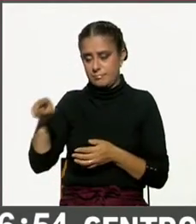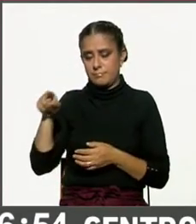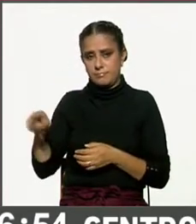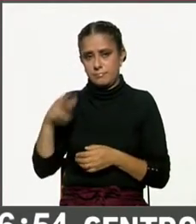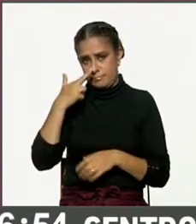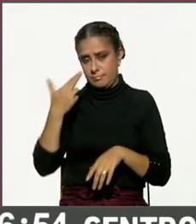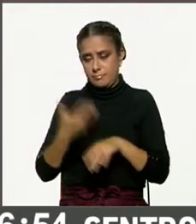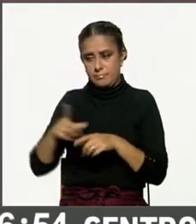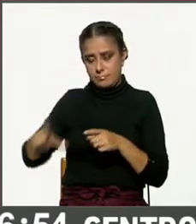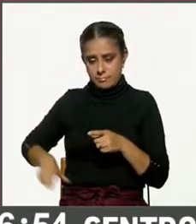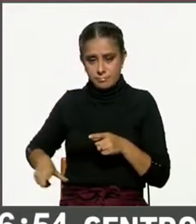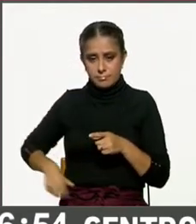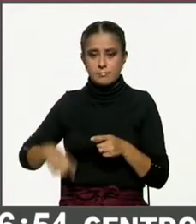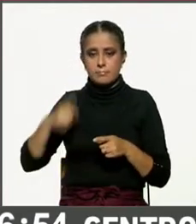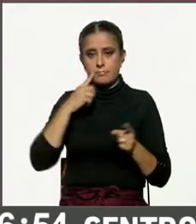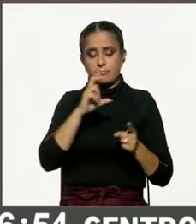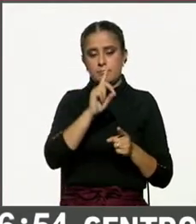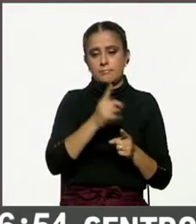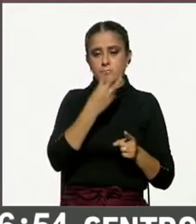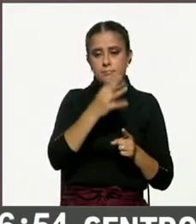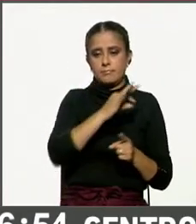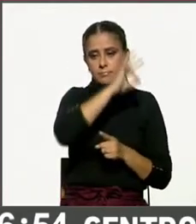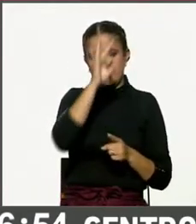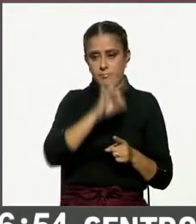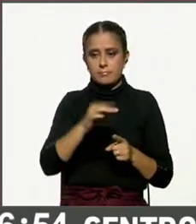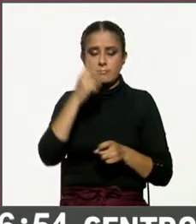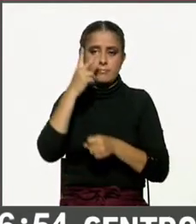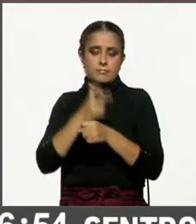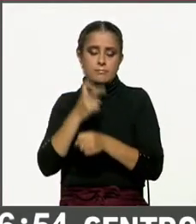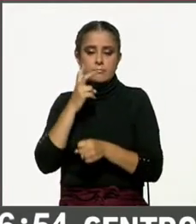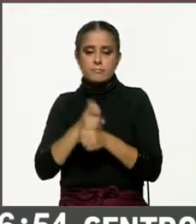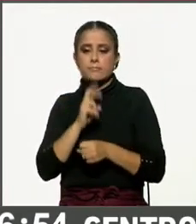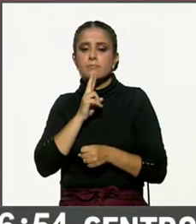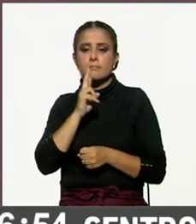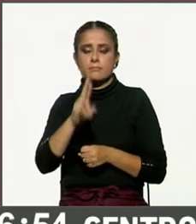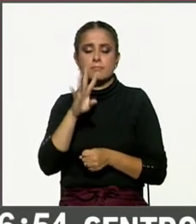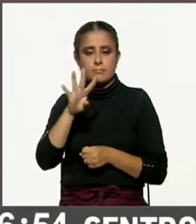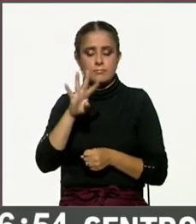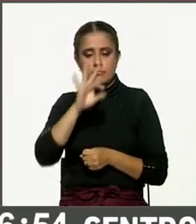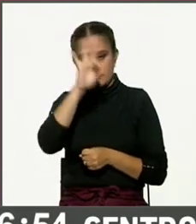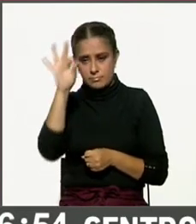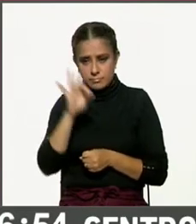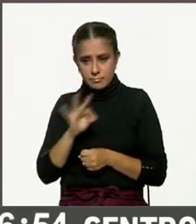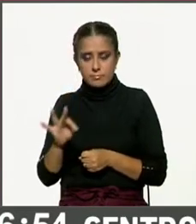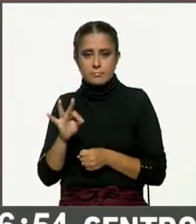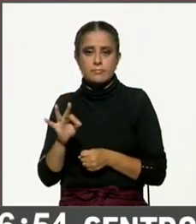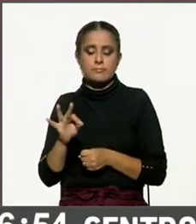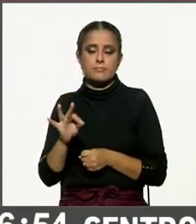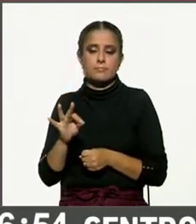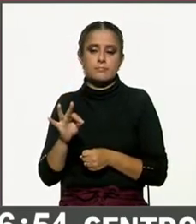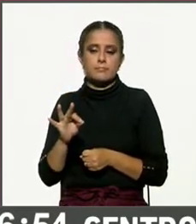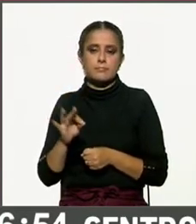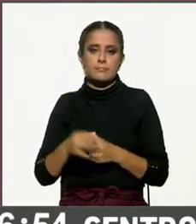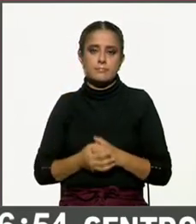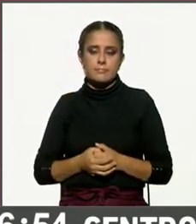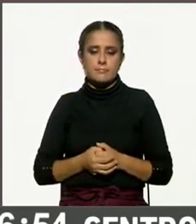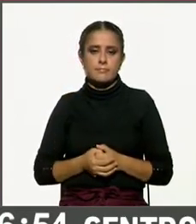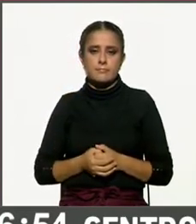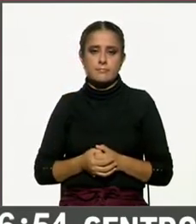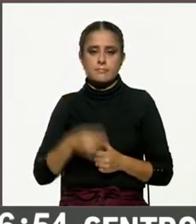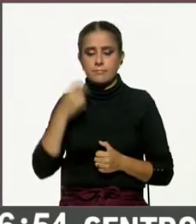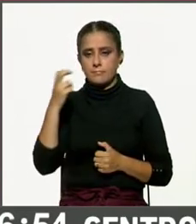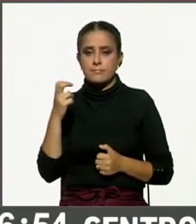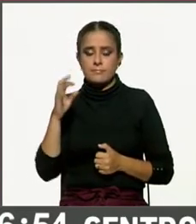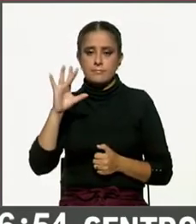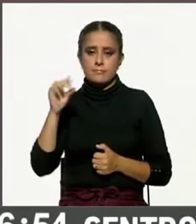es 34% y en segunda respuesta es 19%. Esto te sumaría